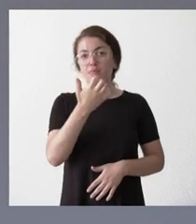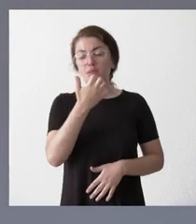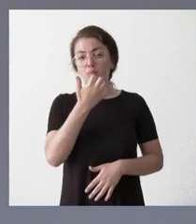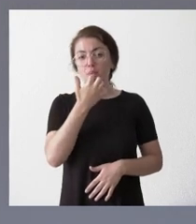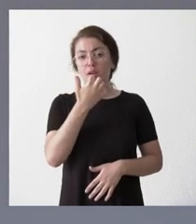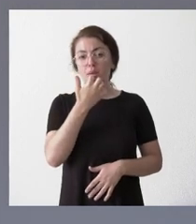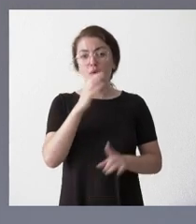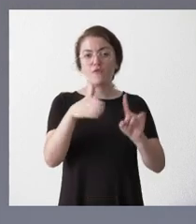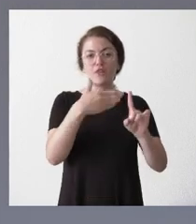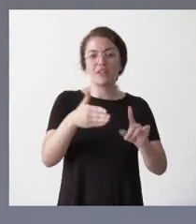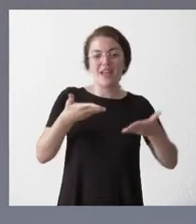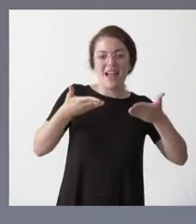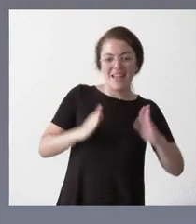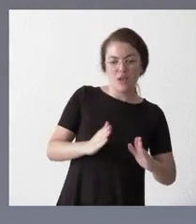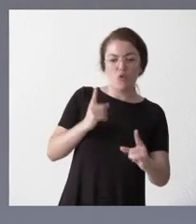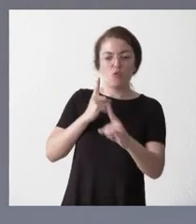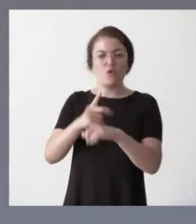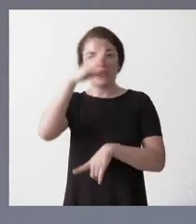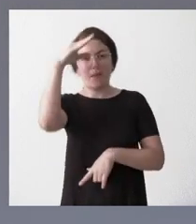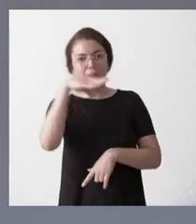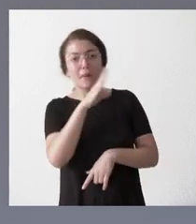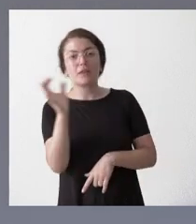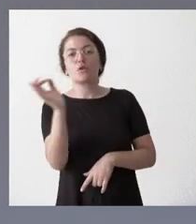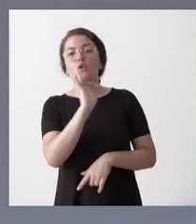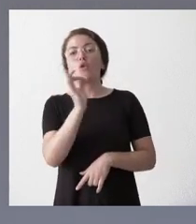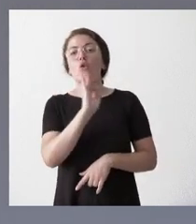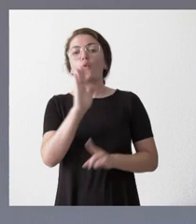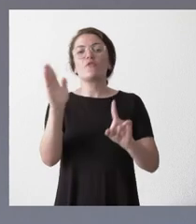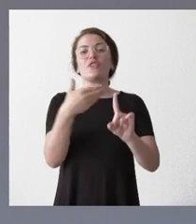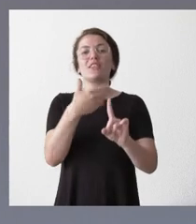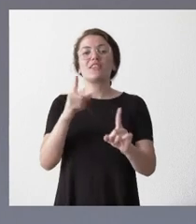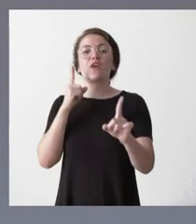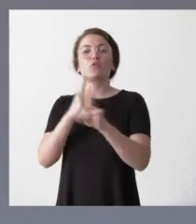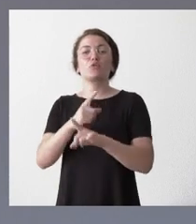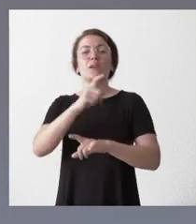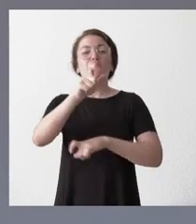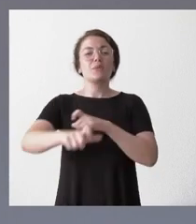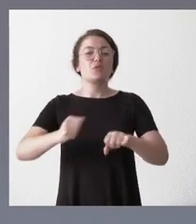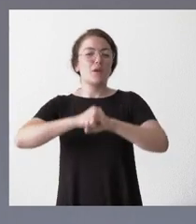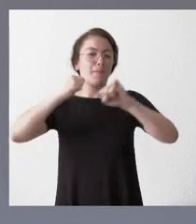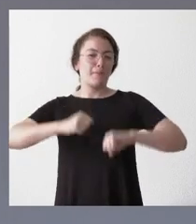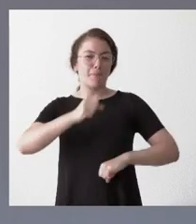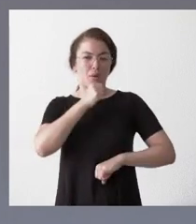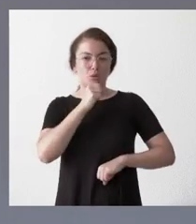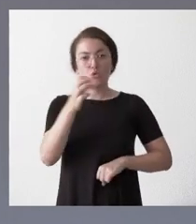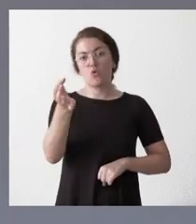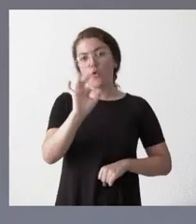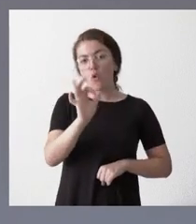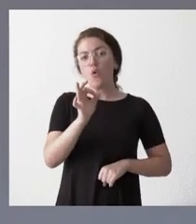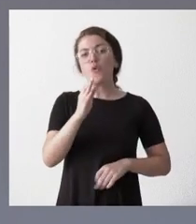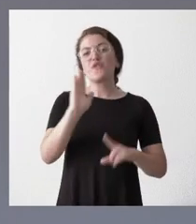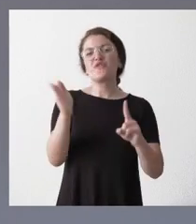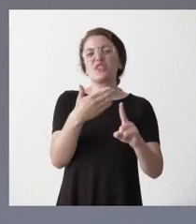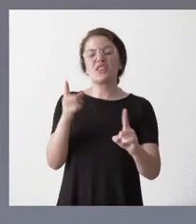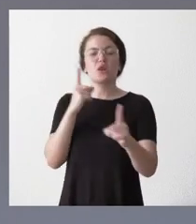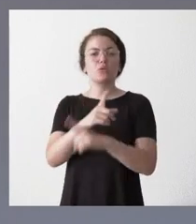la que ejercen los hijos sobre los padres, la violencia que se ejerce sobre las personas mayores o la violencia que se ejerce sobre las personas